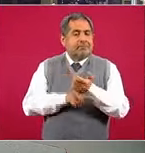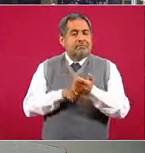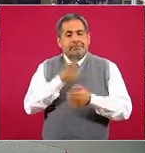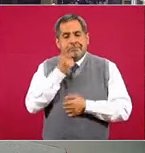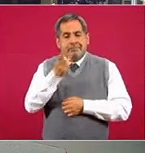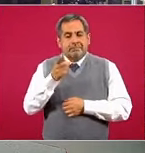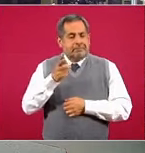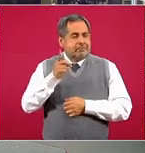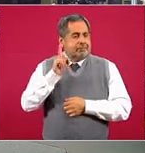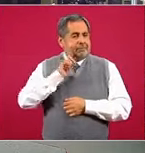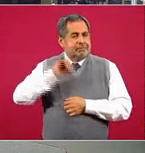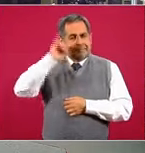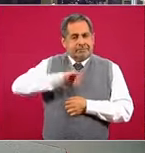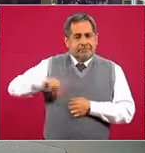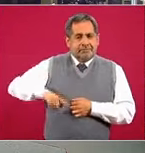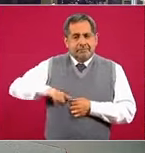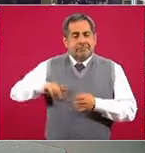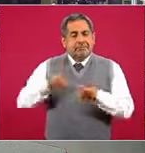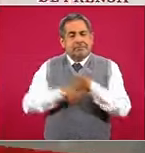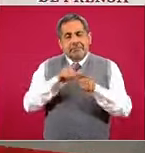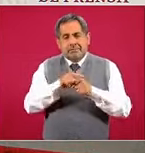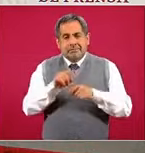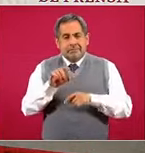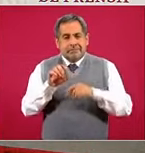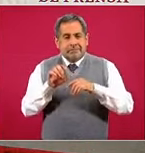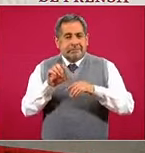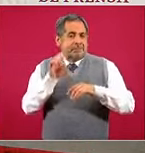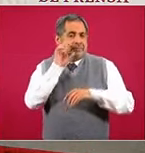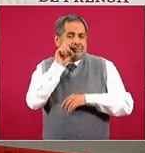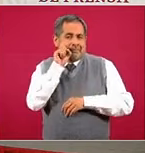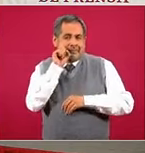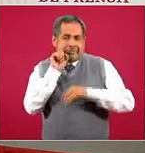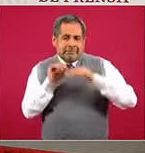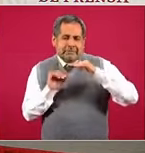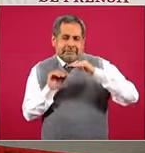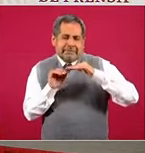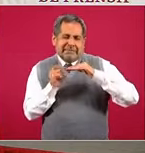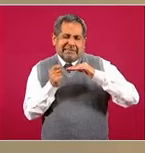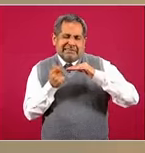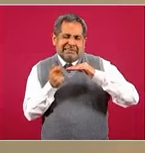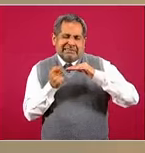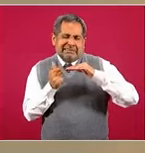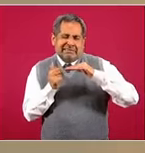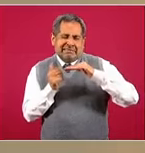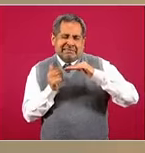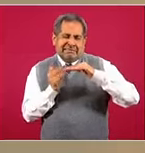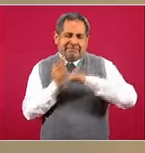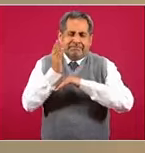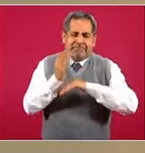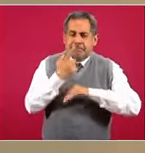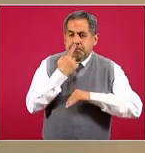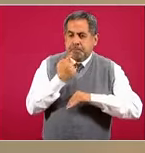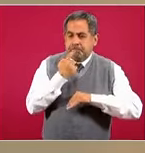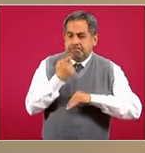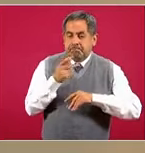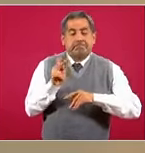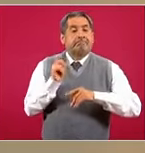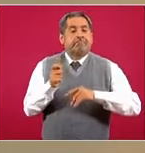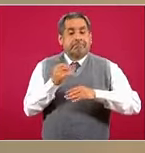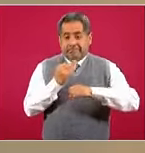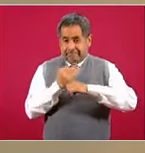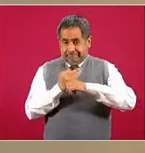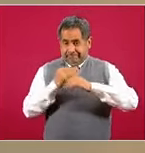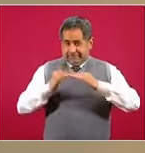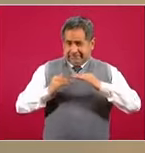la jefa de gobierno, en alerta máxima para pasar al rojo. Y entonces hay que hacer ciertas actividades